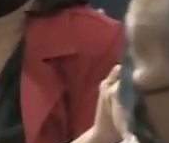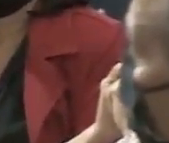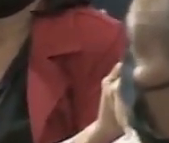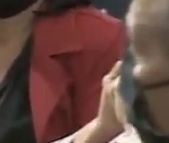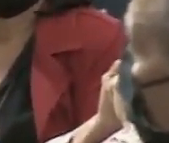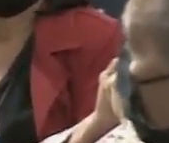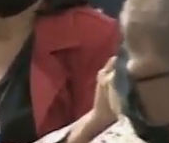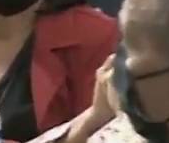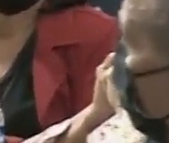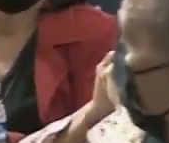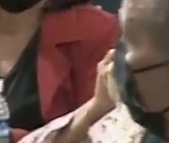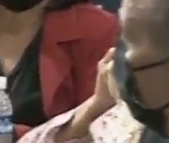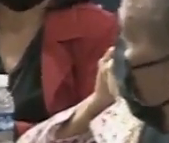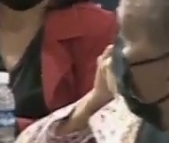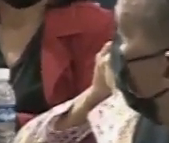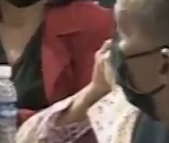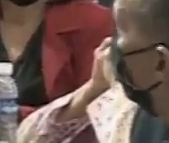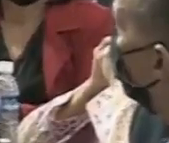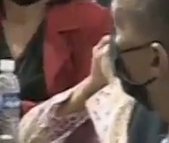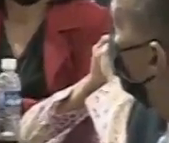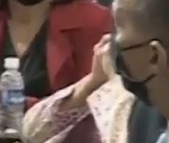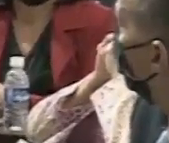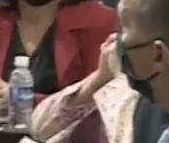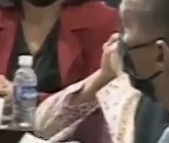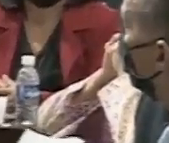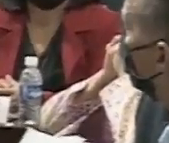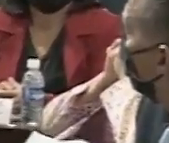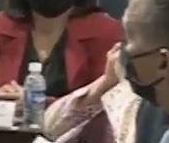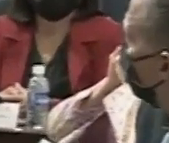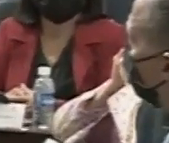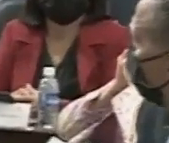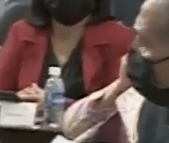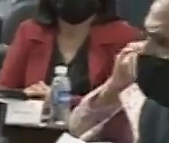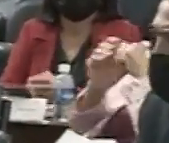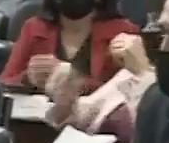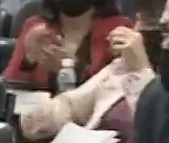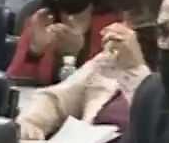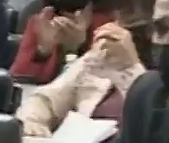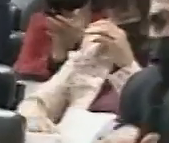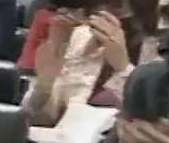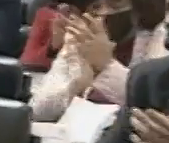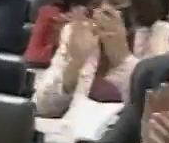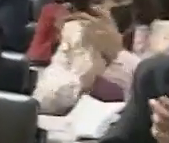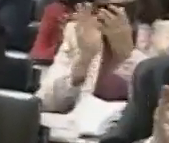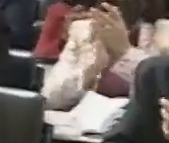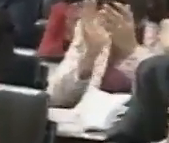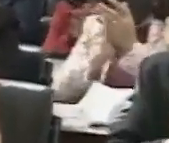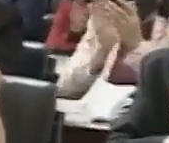Ana Soli como un acto profundo de reivindicación de nuestros pueblos originarios. Todo, presidente. Muchas gracias.